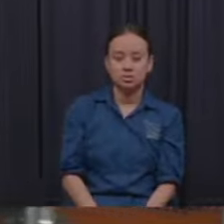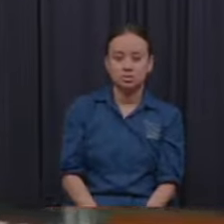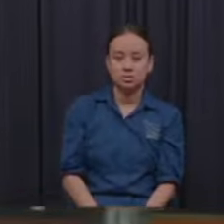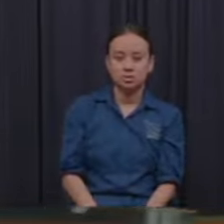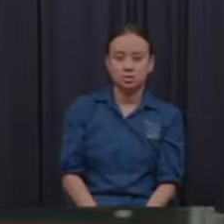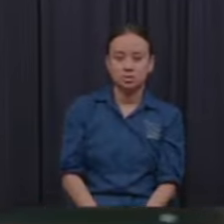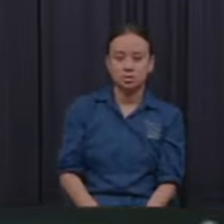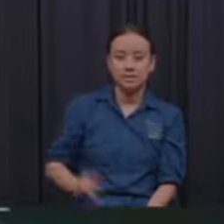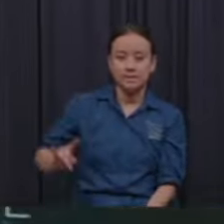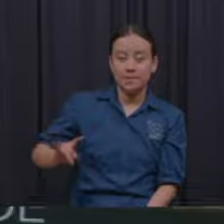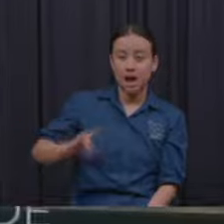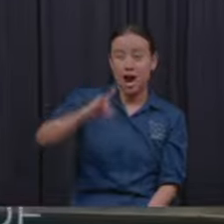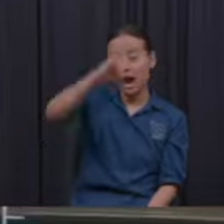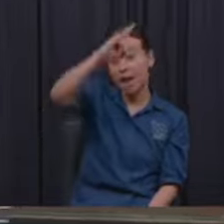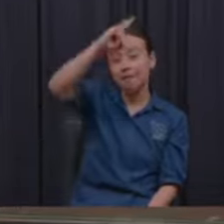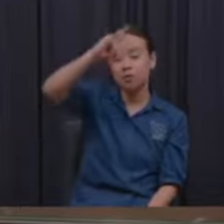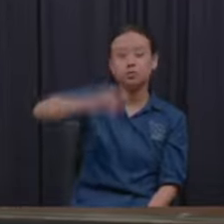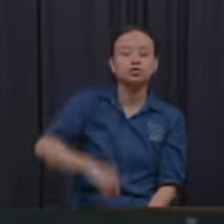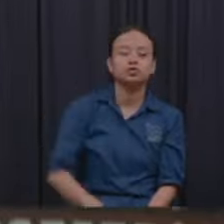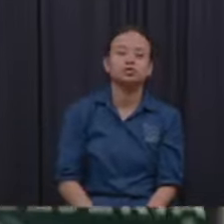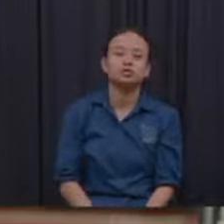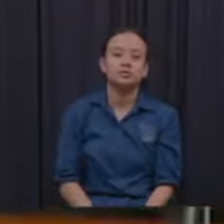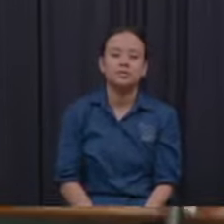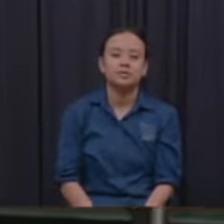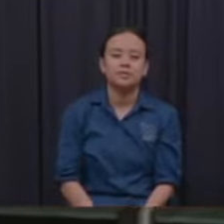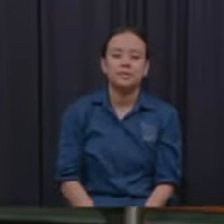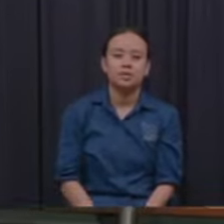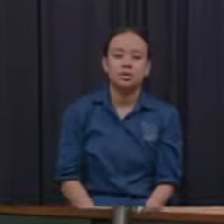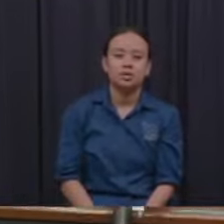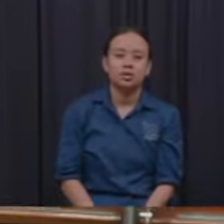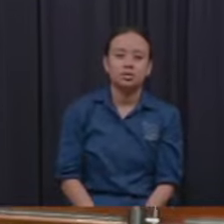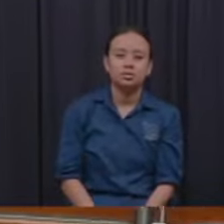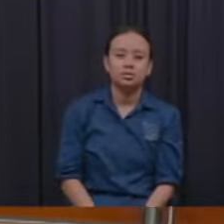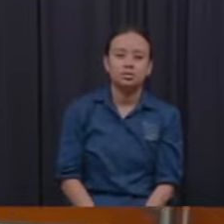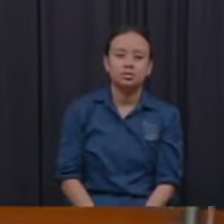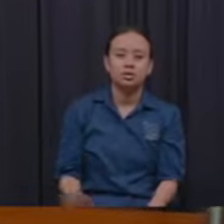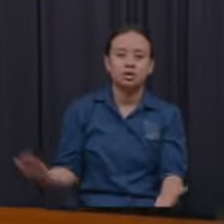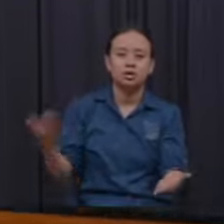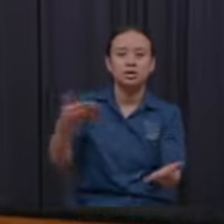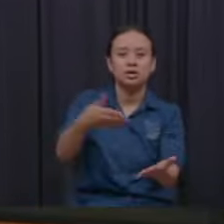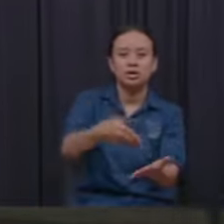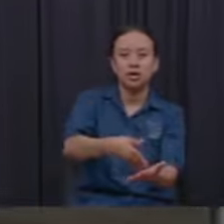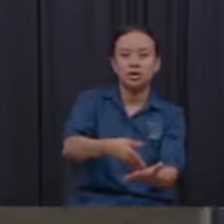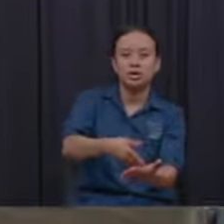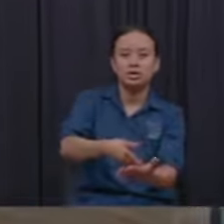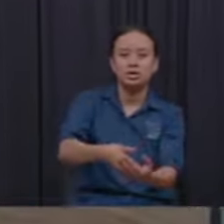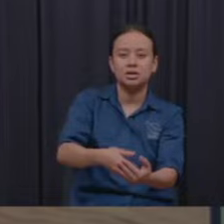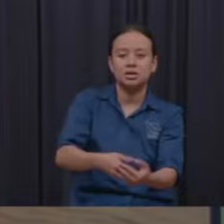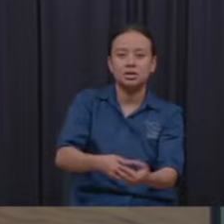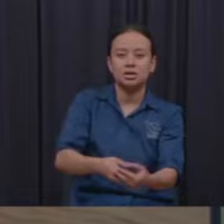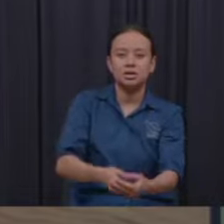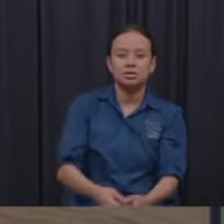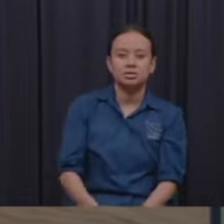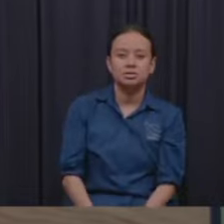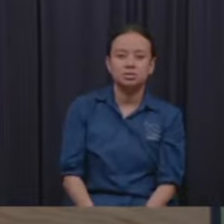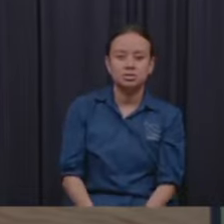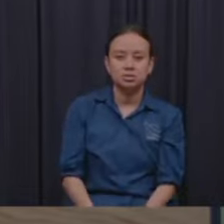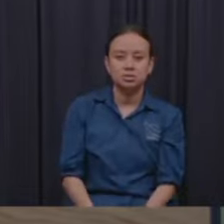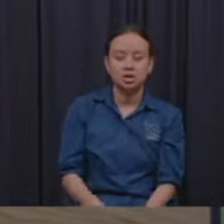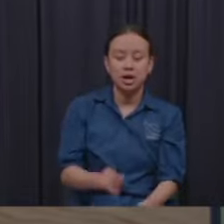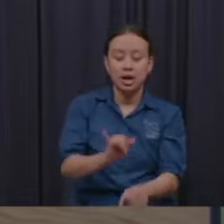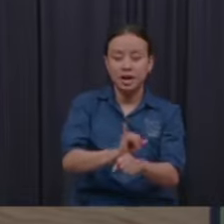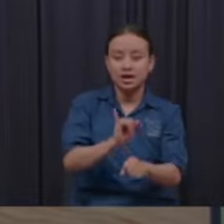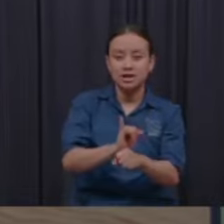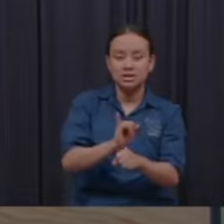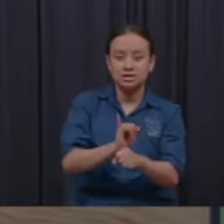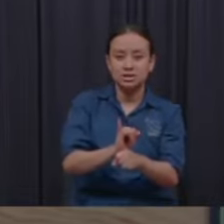esa actividad. Y yo quería estar en la convención que era de la iglesia, porque luego de eso, a los 3 días, era un retiro de jóvenes y yo estaba